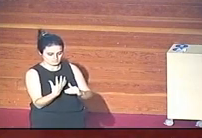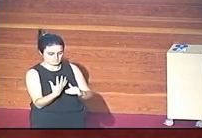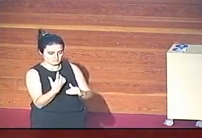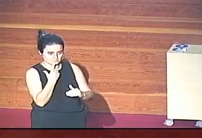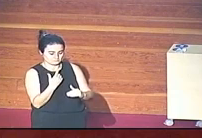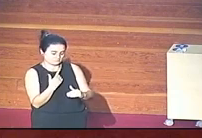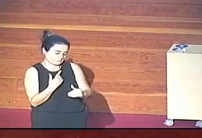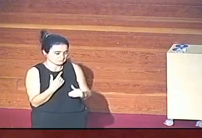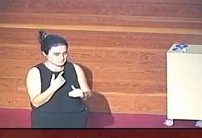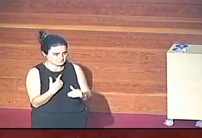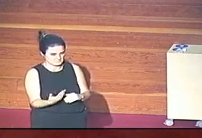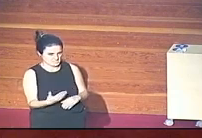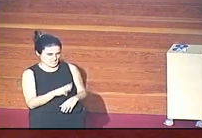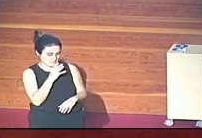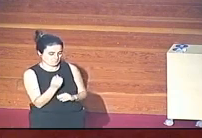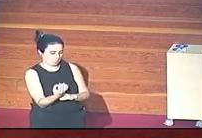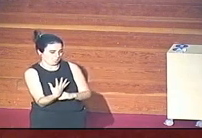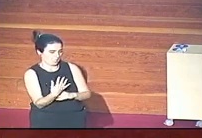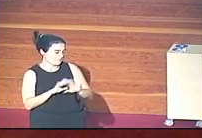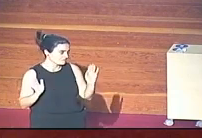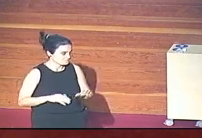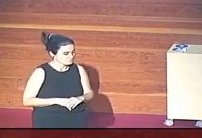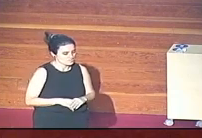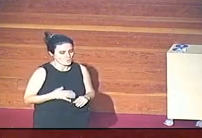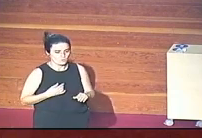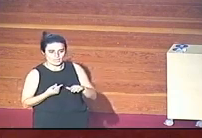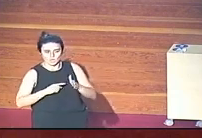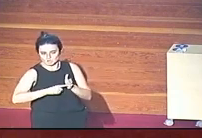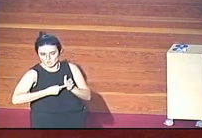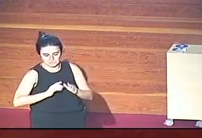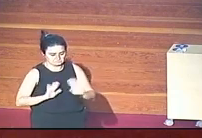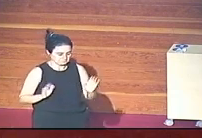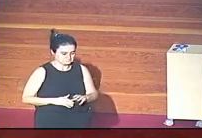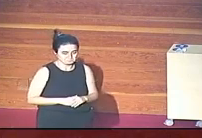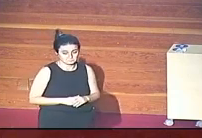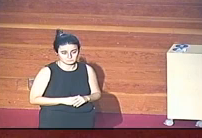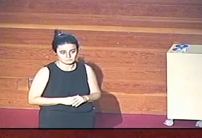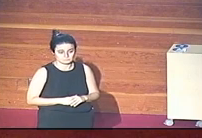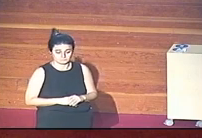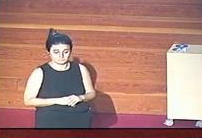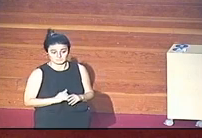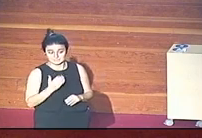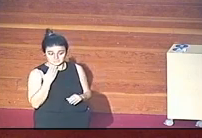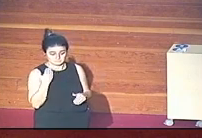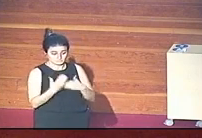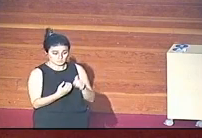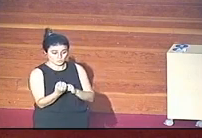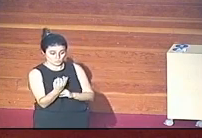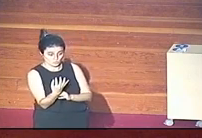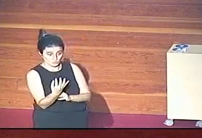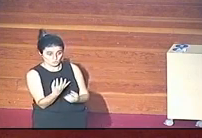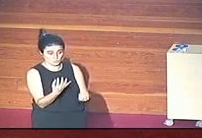pues no pasa nada porque se enciende una luz será un tornillo que no pasa nada pero si sumamos luces